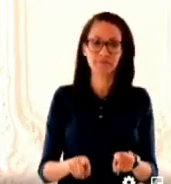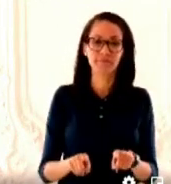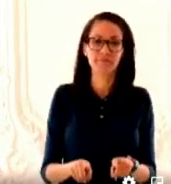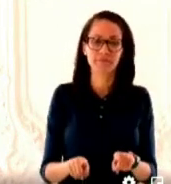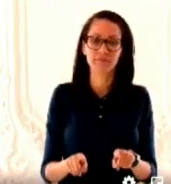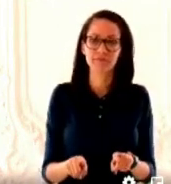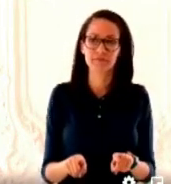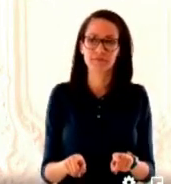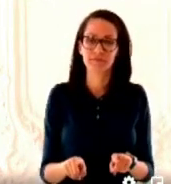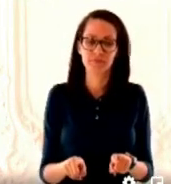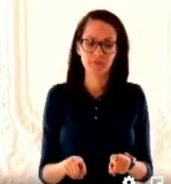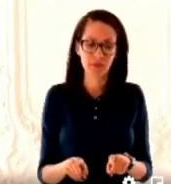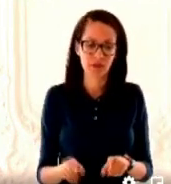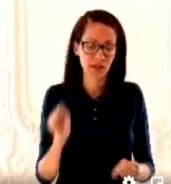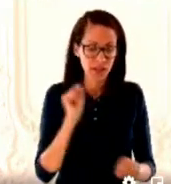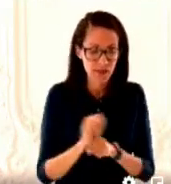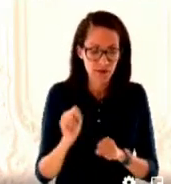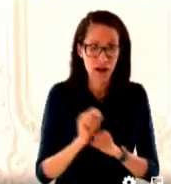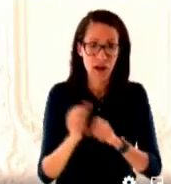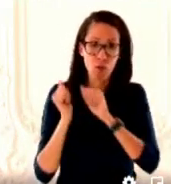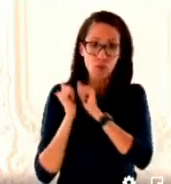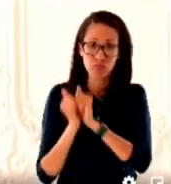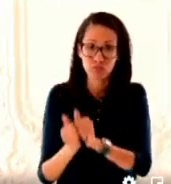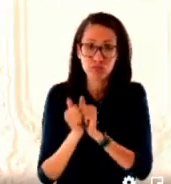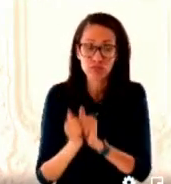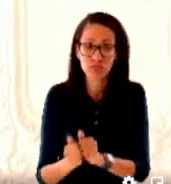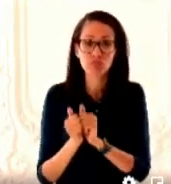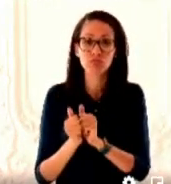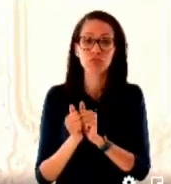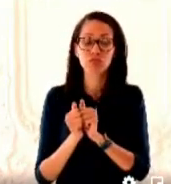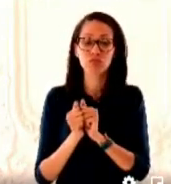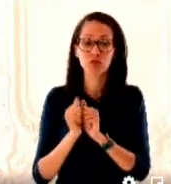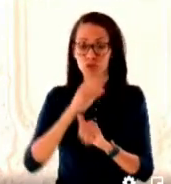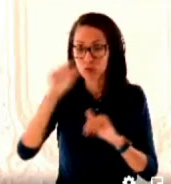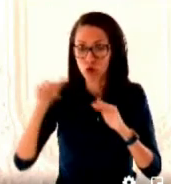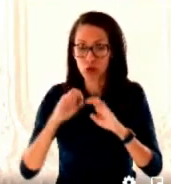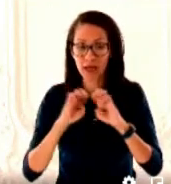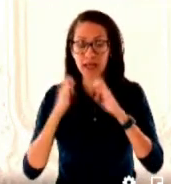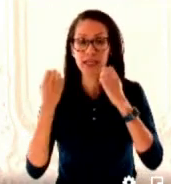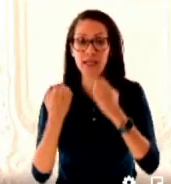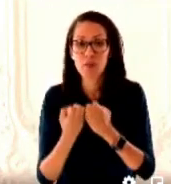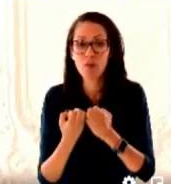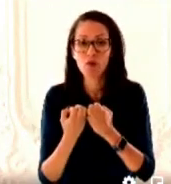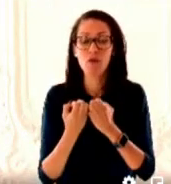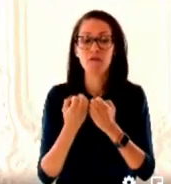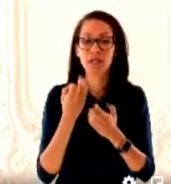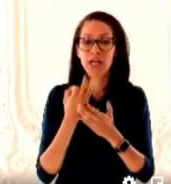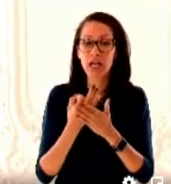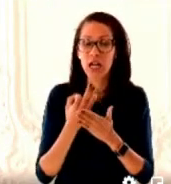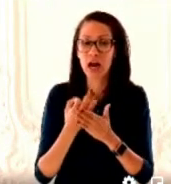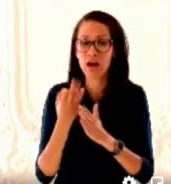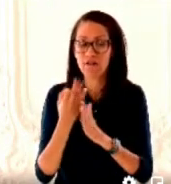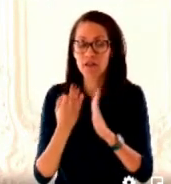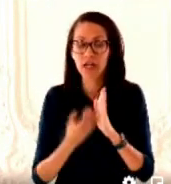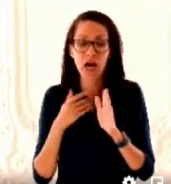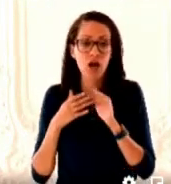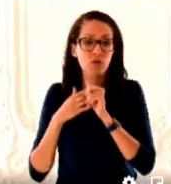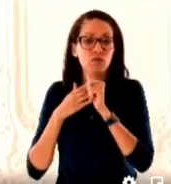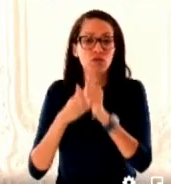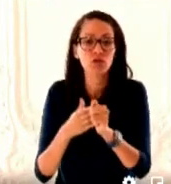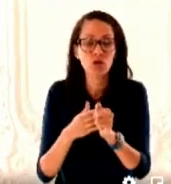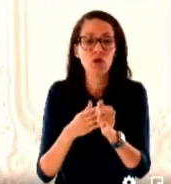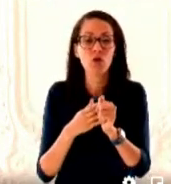que trabajaremos juntos con el resto del equipo fiscal, dirigidos con una sola voz